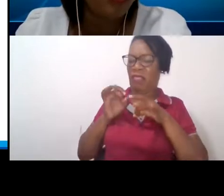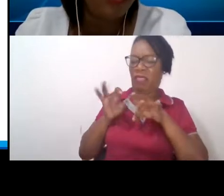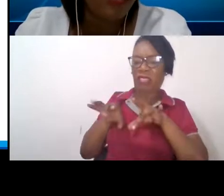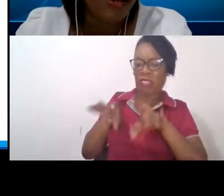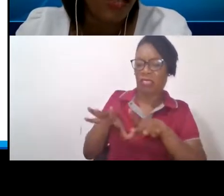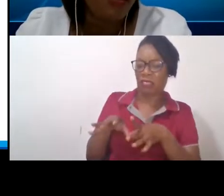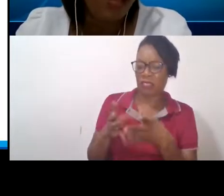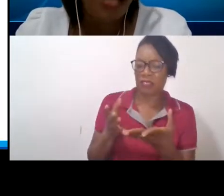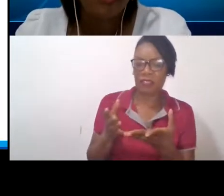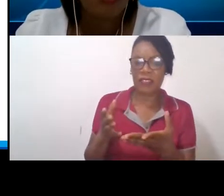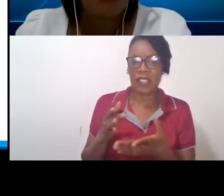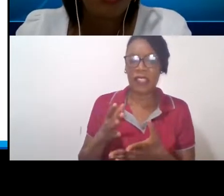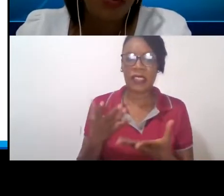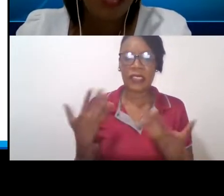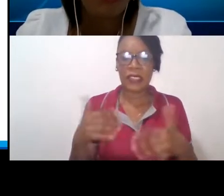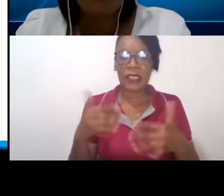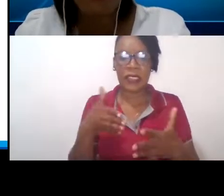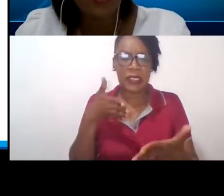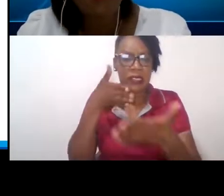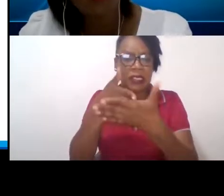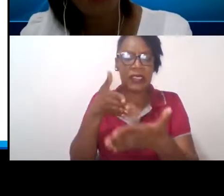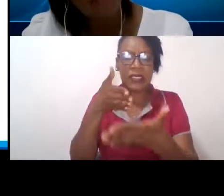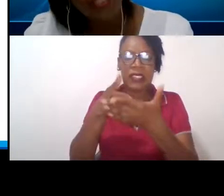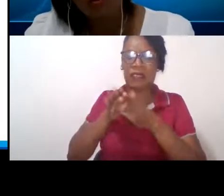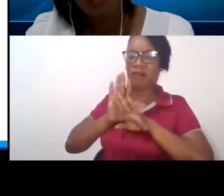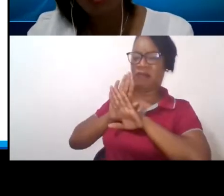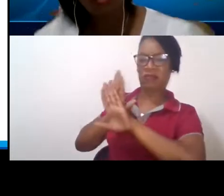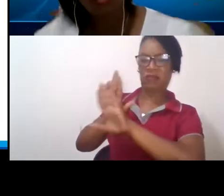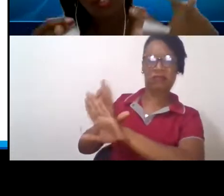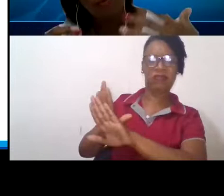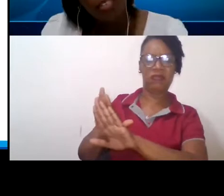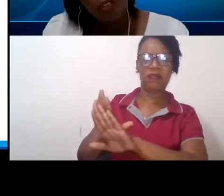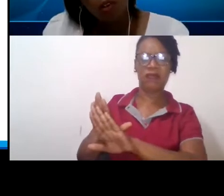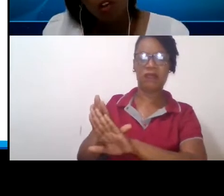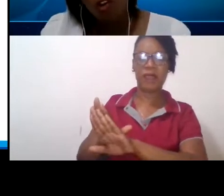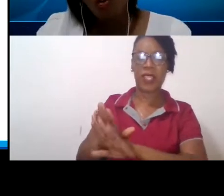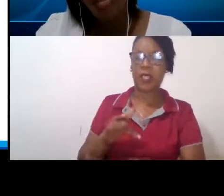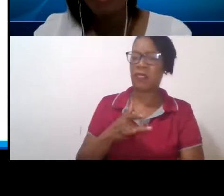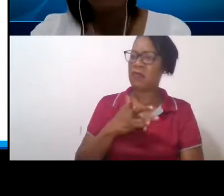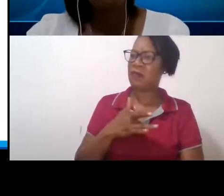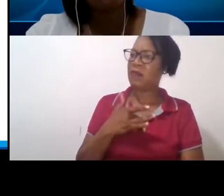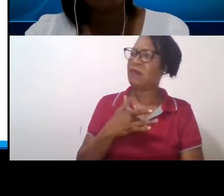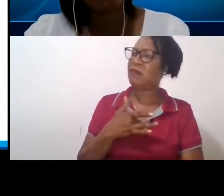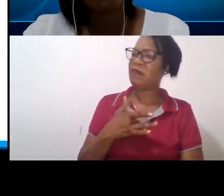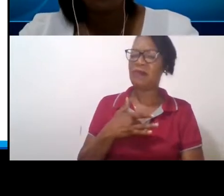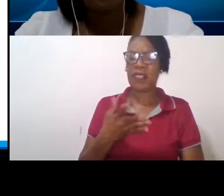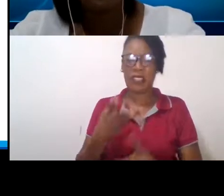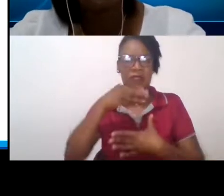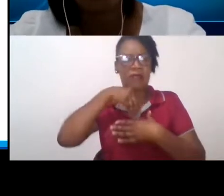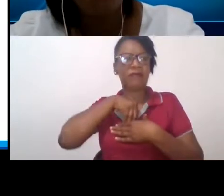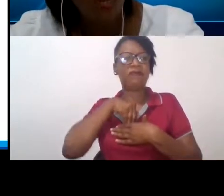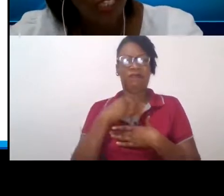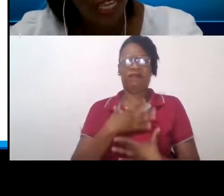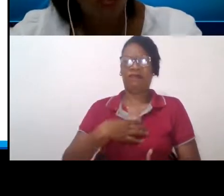un intenso desagrado hacia algo repulsivo, repugnante, y usualmente cuando sentimos asco, lo que genera en nosotros